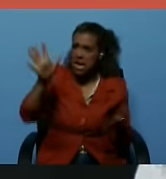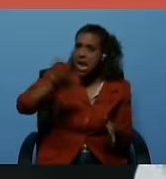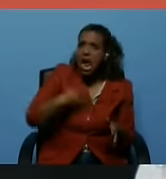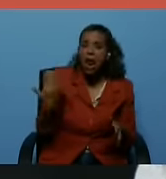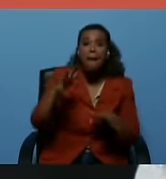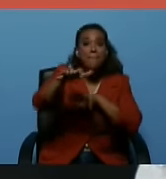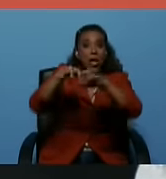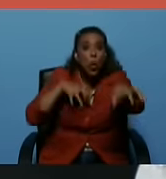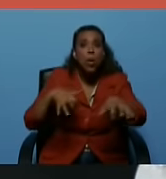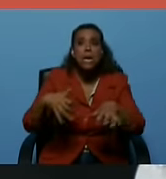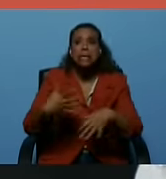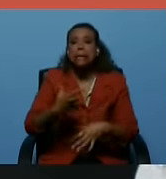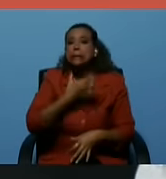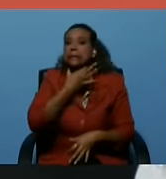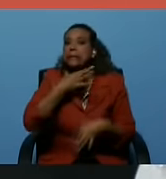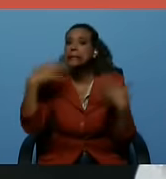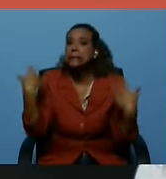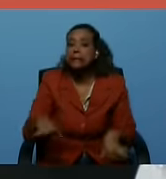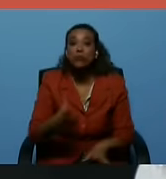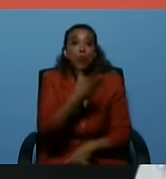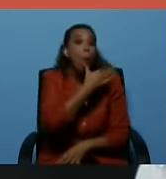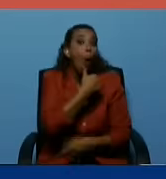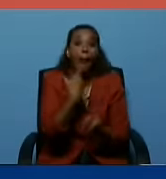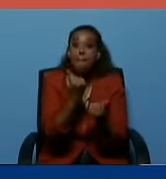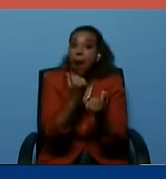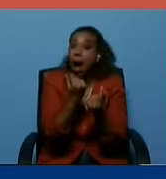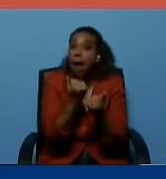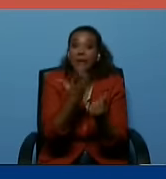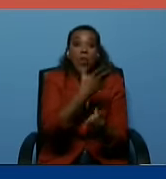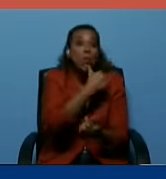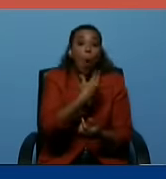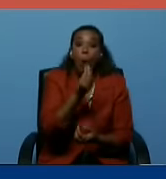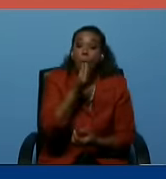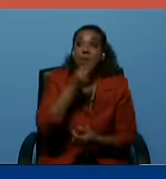La mayoría está mamandini en el exterior.